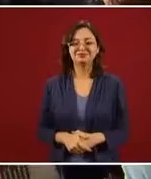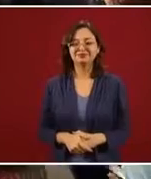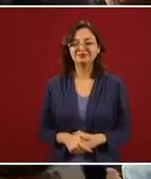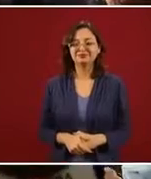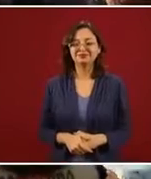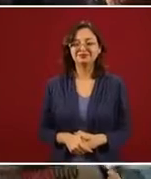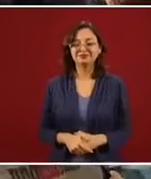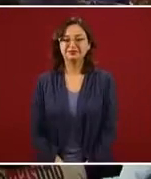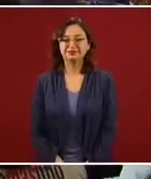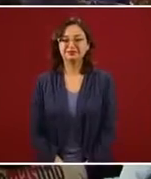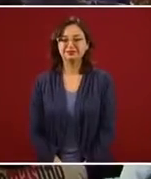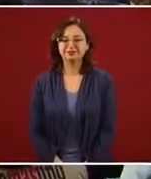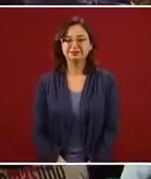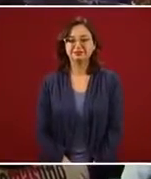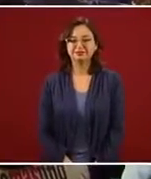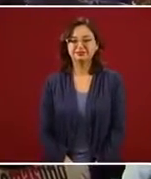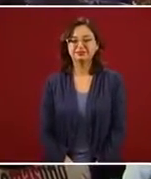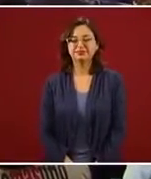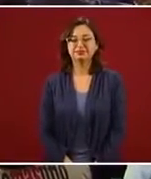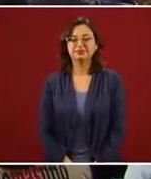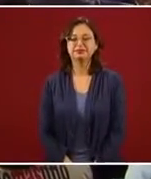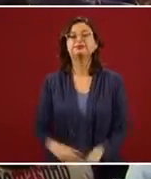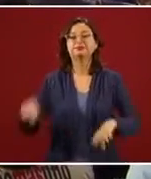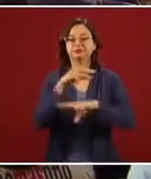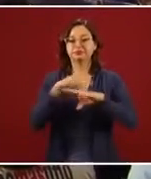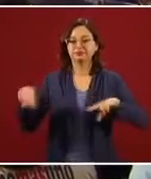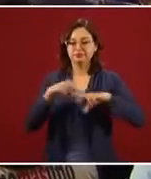Miren, el boleto tendría esto.